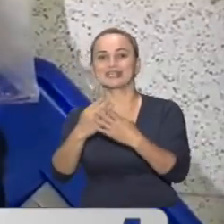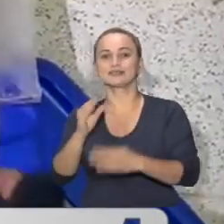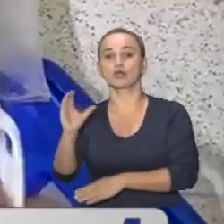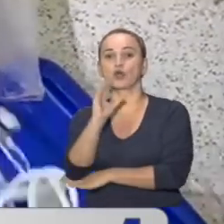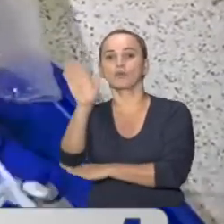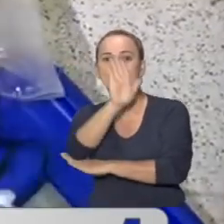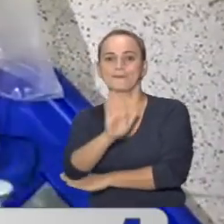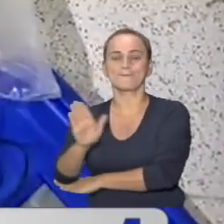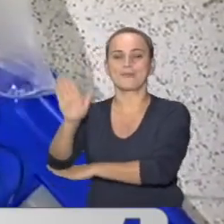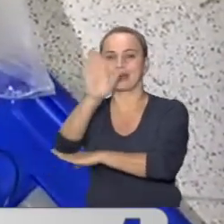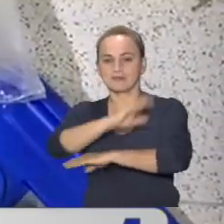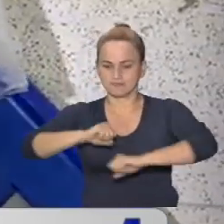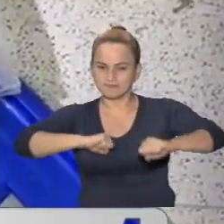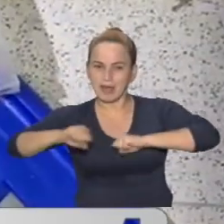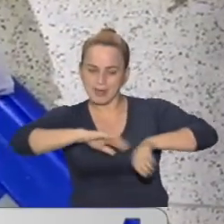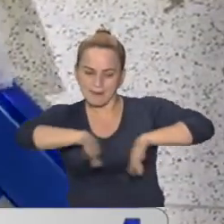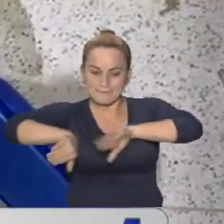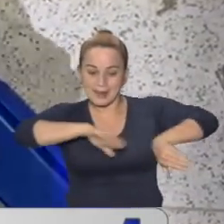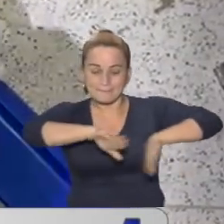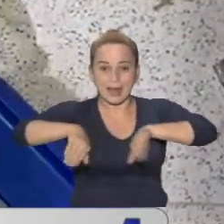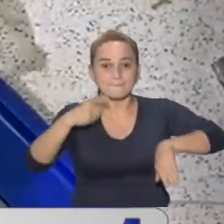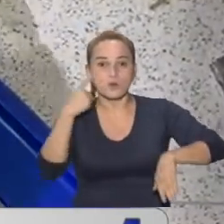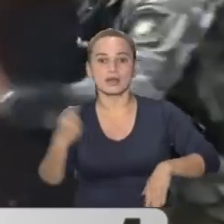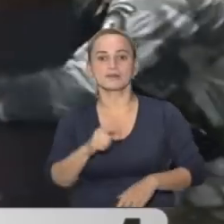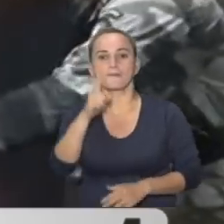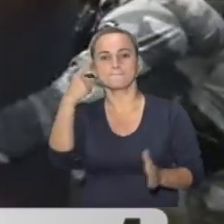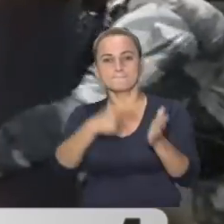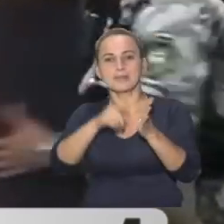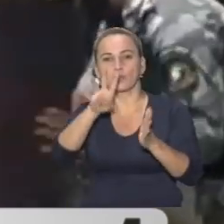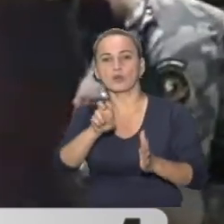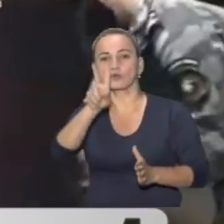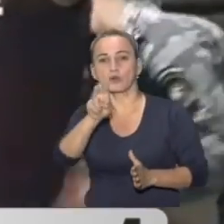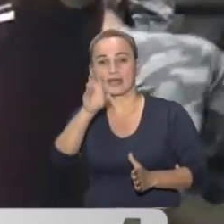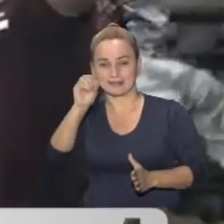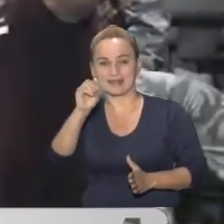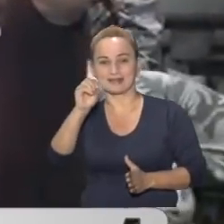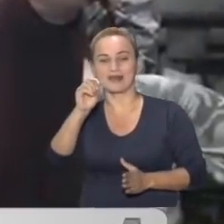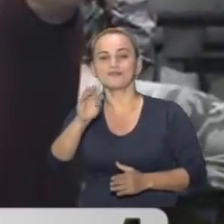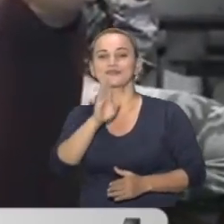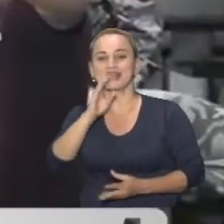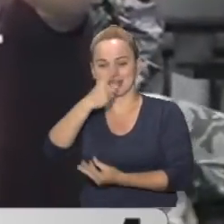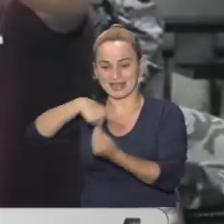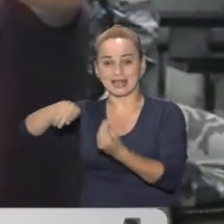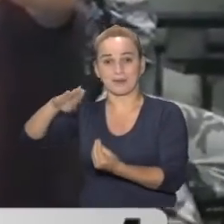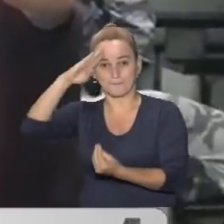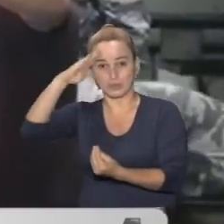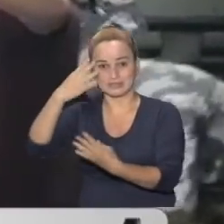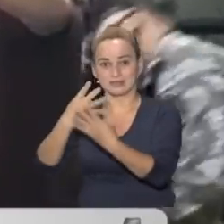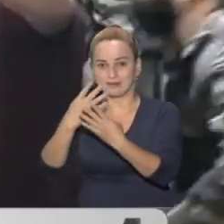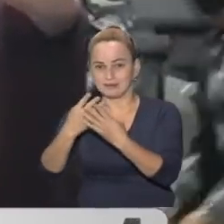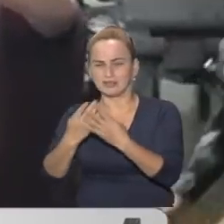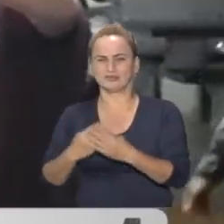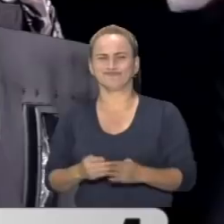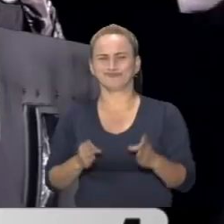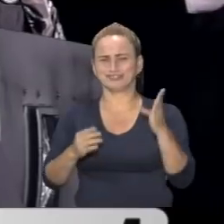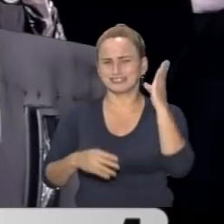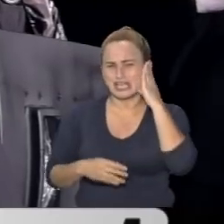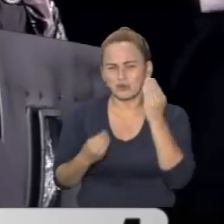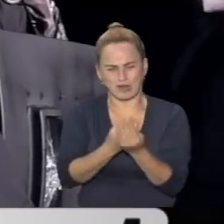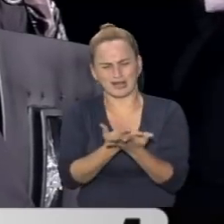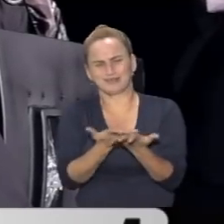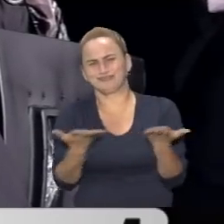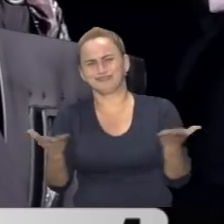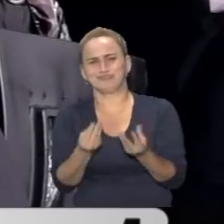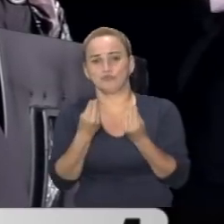territorio nacional, se adelantaron operativos por parte de 1.470 miembros del IMPEC. Hemos detectado decenas de celulares,